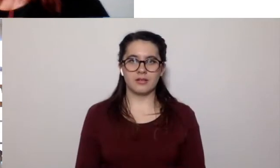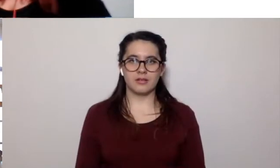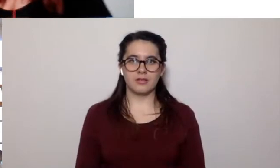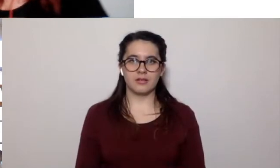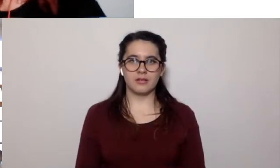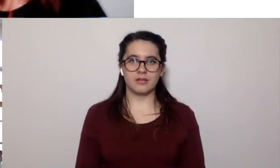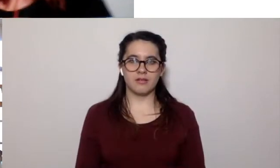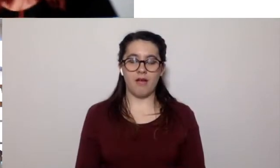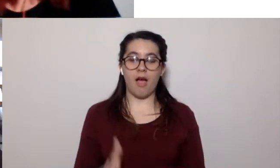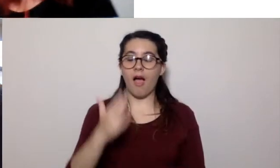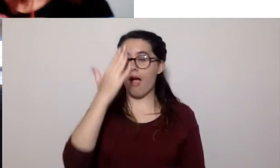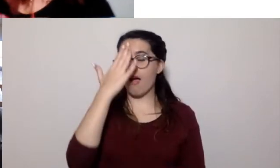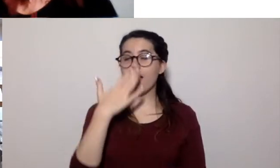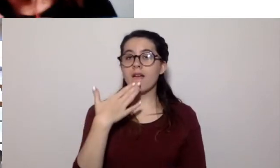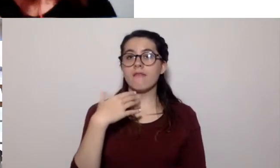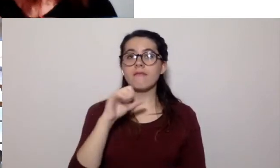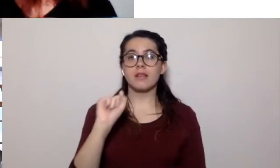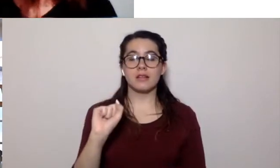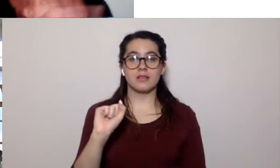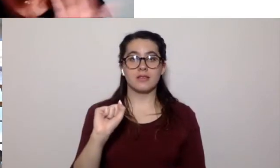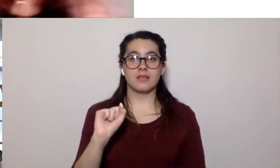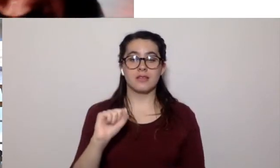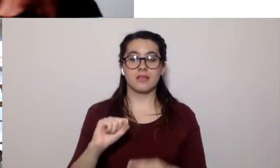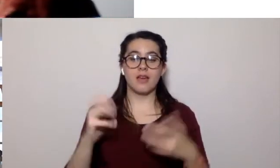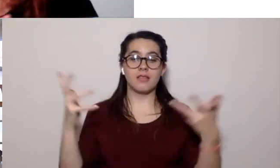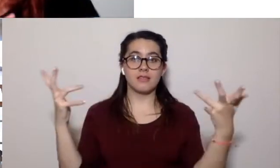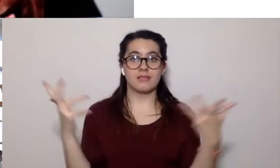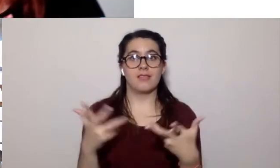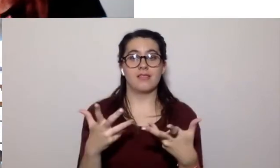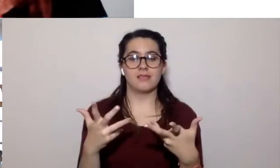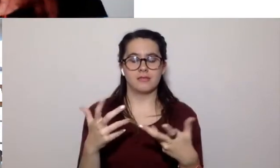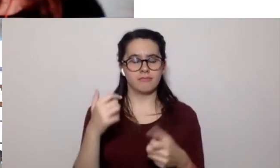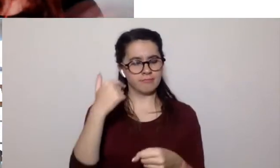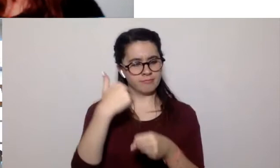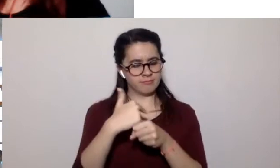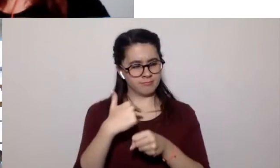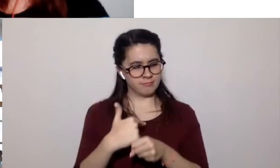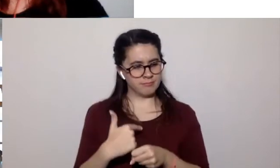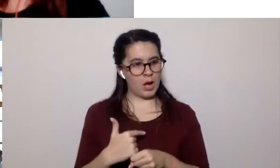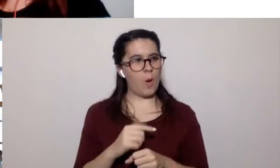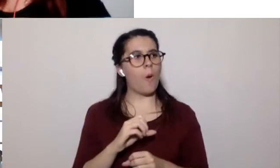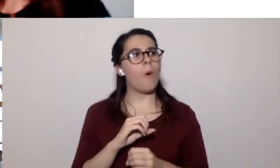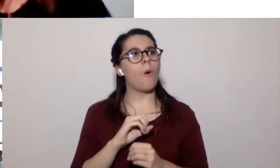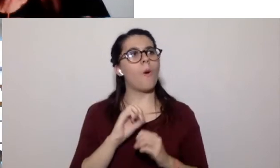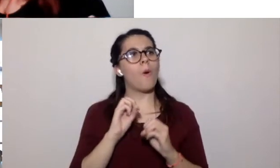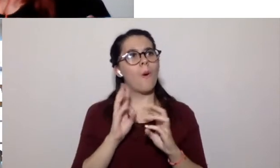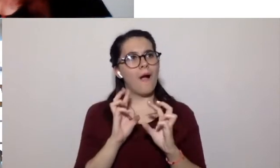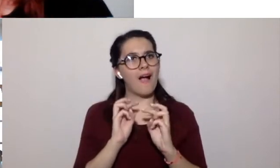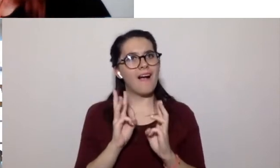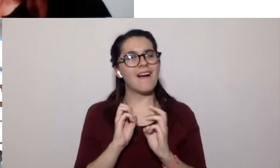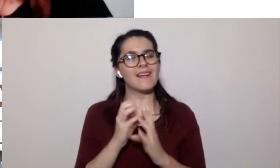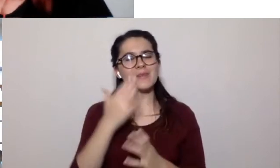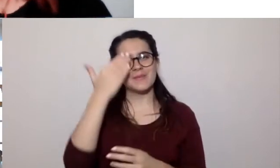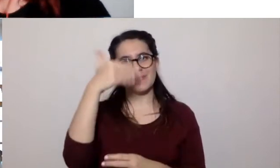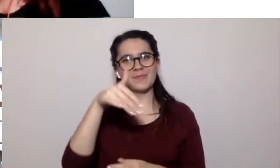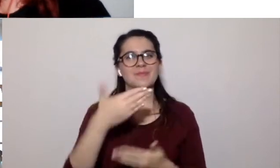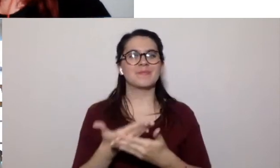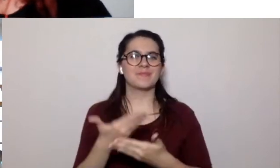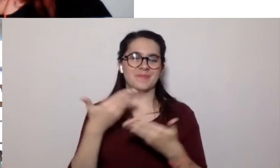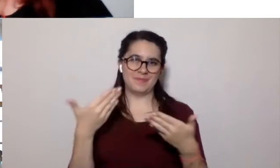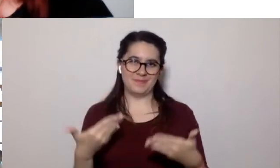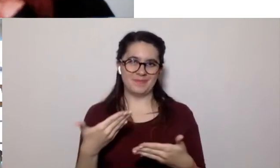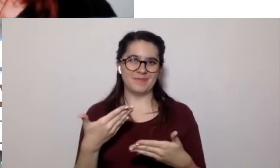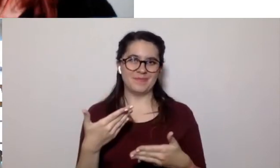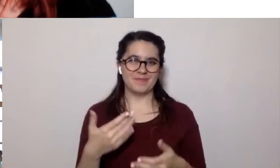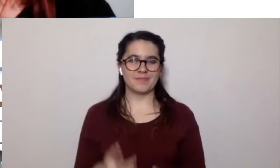habilidades y cosas que a lo mejor no sabías que eras tan bueno en unas, o tal vez en otras te fallaban y has podido hacerlas. Pero el que nos ha hecho